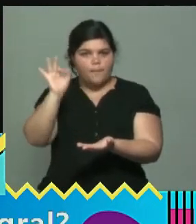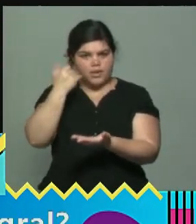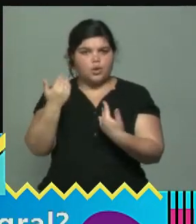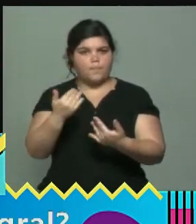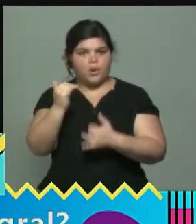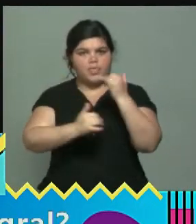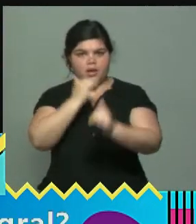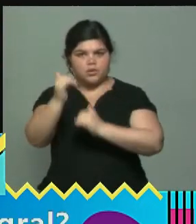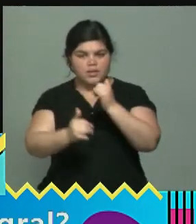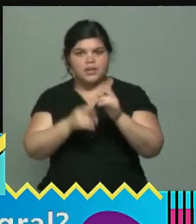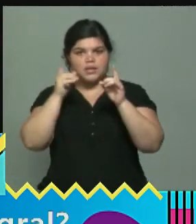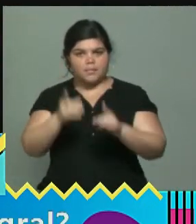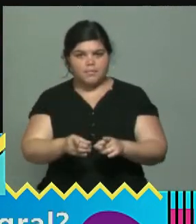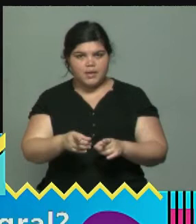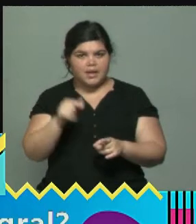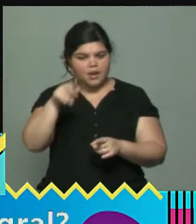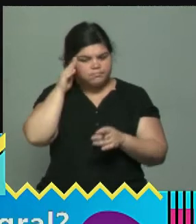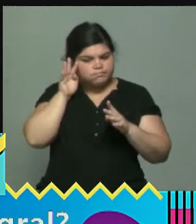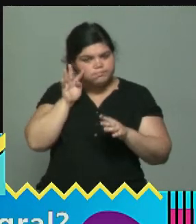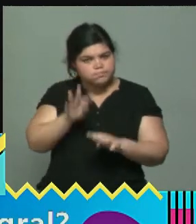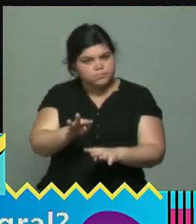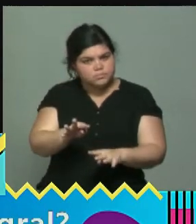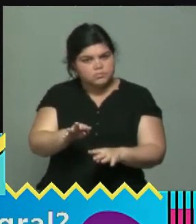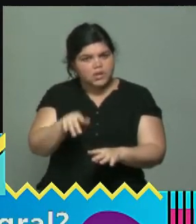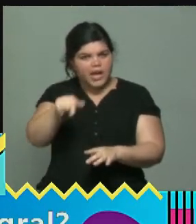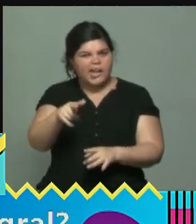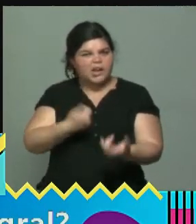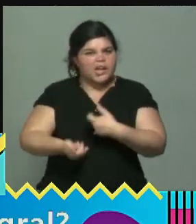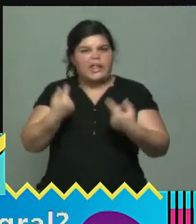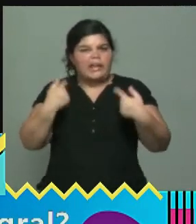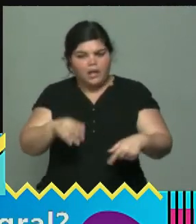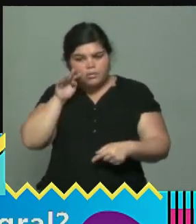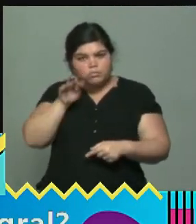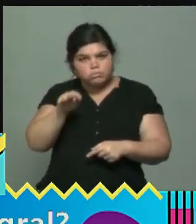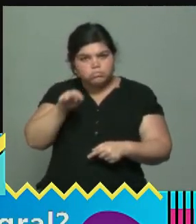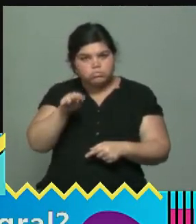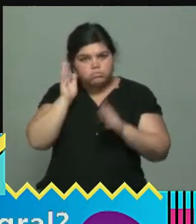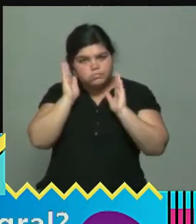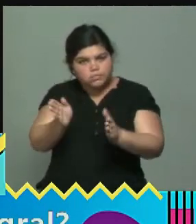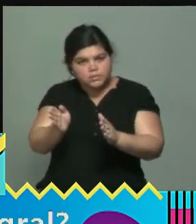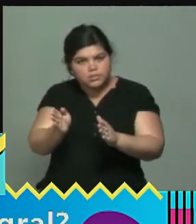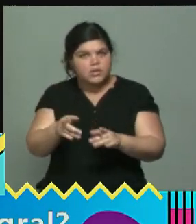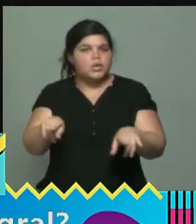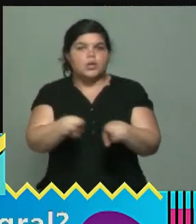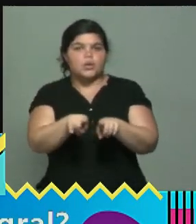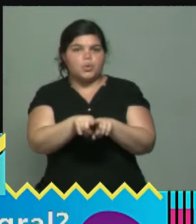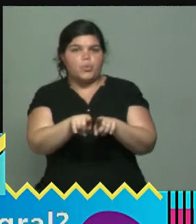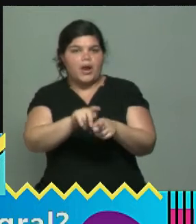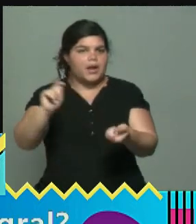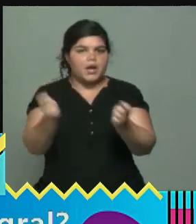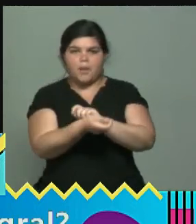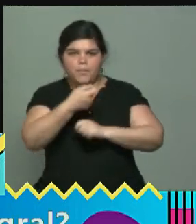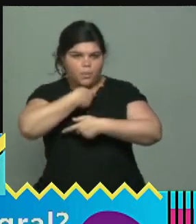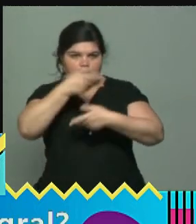y que tiene que ser tenido en cuenta lo que él diga. Digo, hay un cambio muy profundo que todavía socialmente es como todos los cambios, es donde más